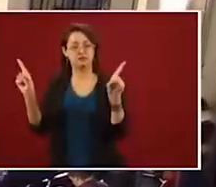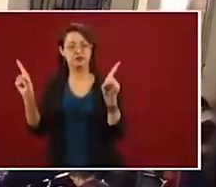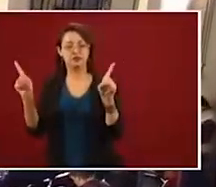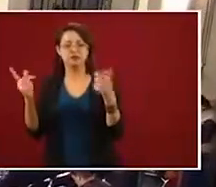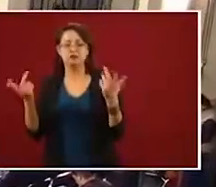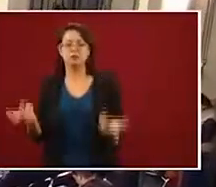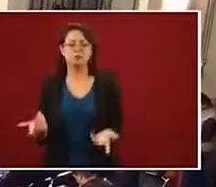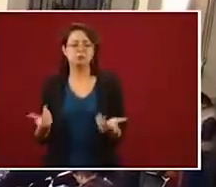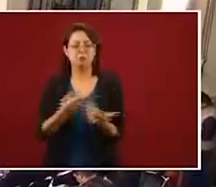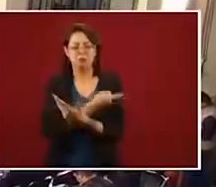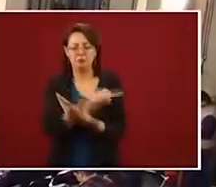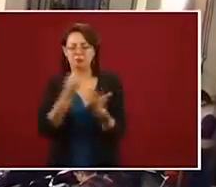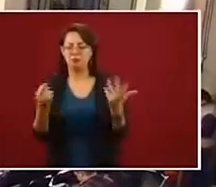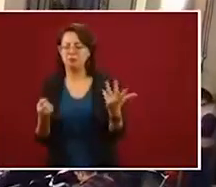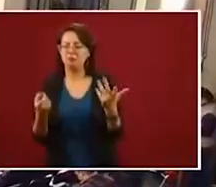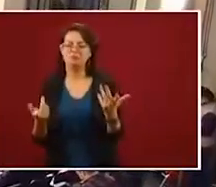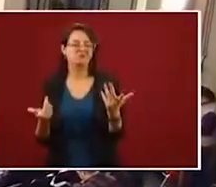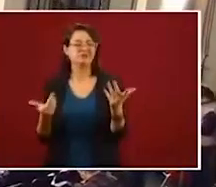era importante.